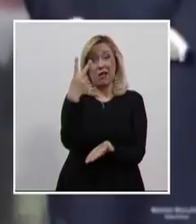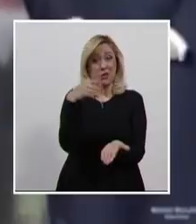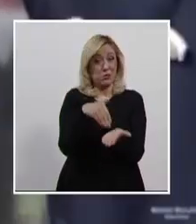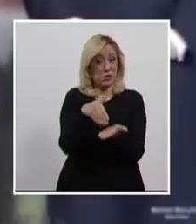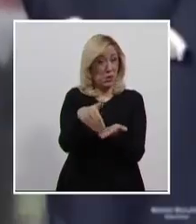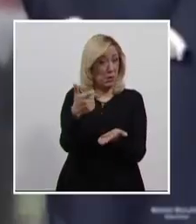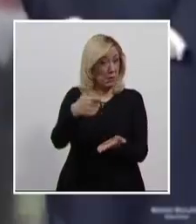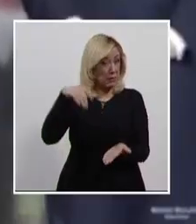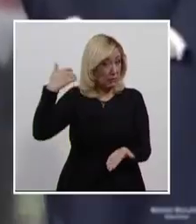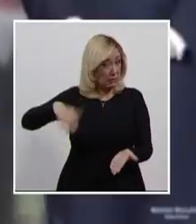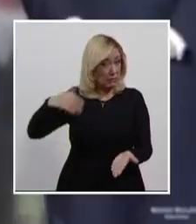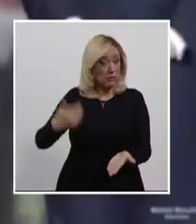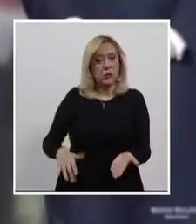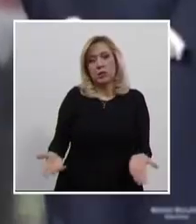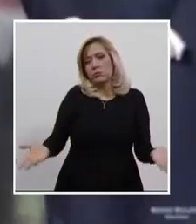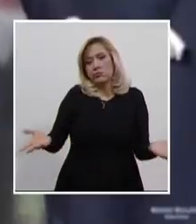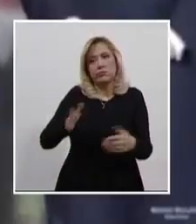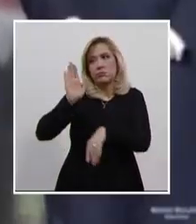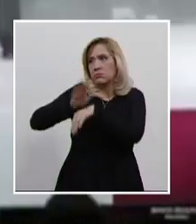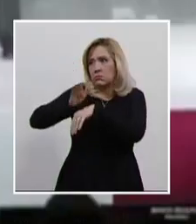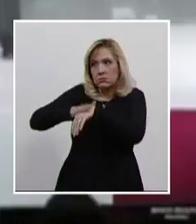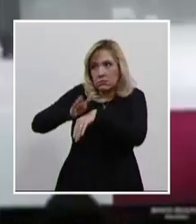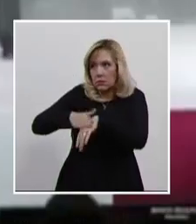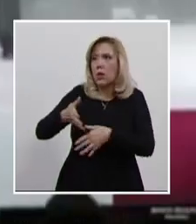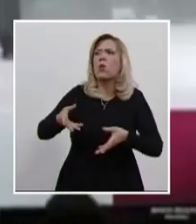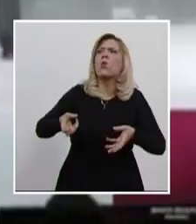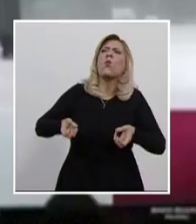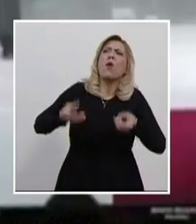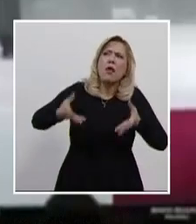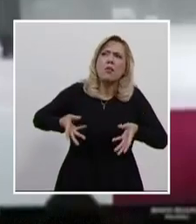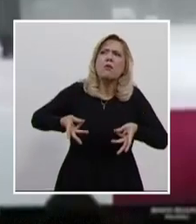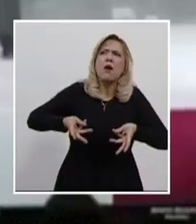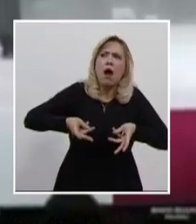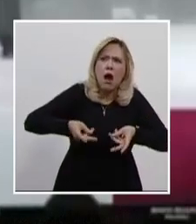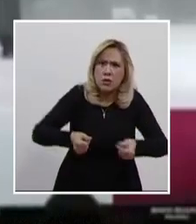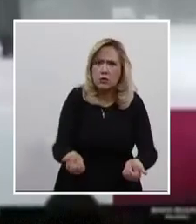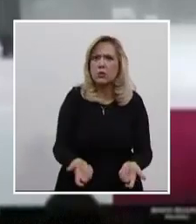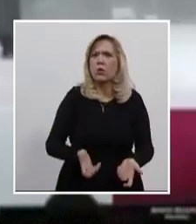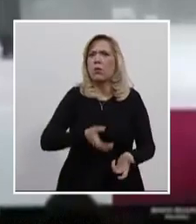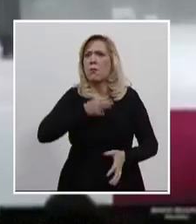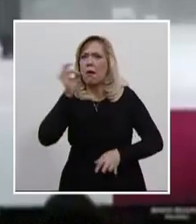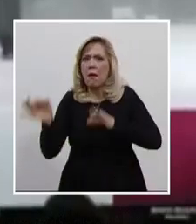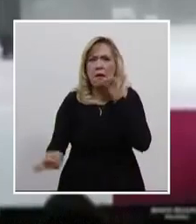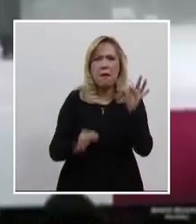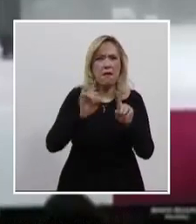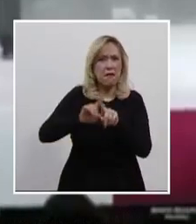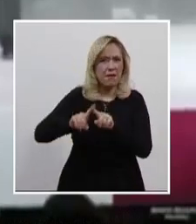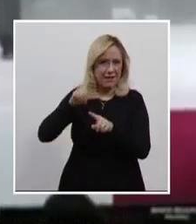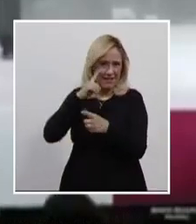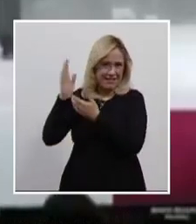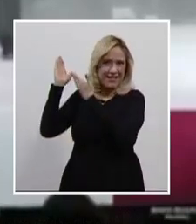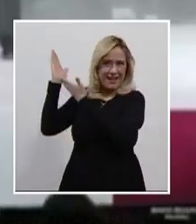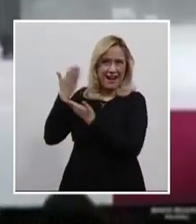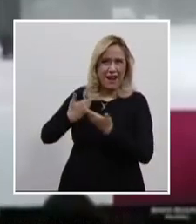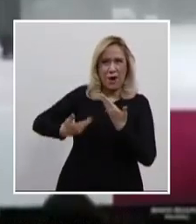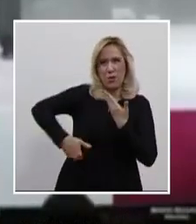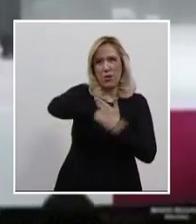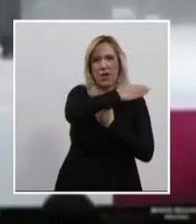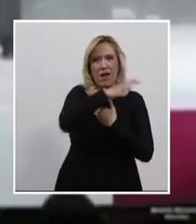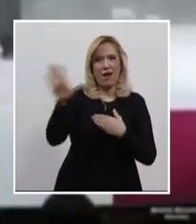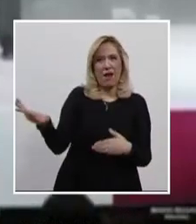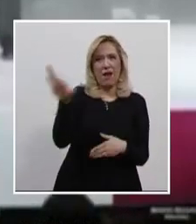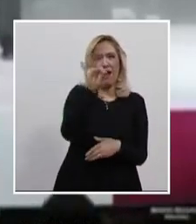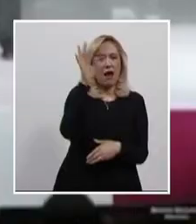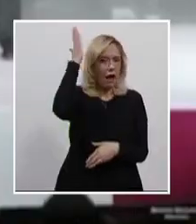millones de pesos por no reportar y comprobar la totalidad de los gastos del proceso interno en el que Claudia Sheinbaum fue elegida